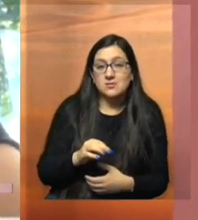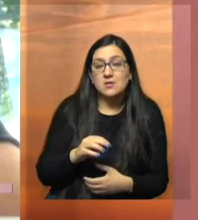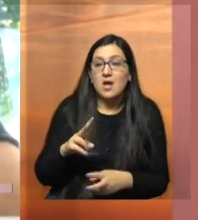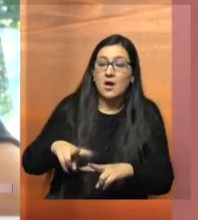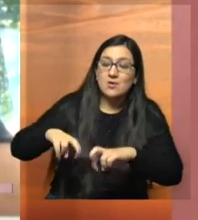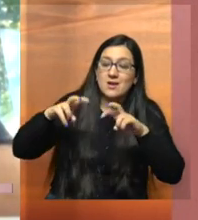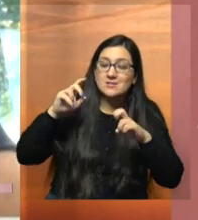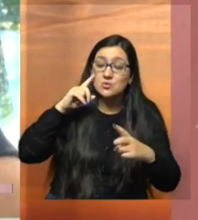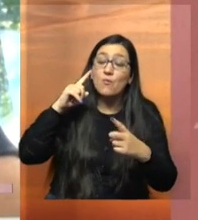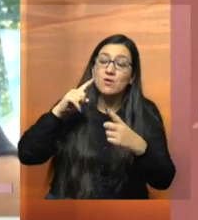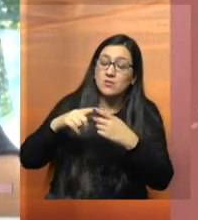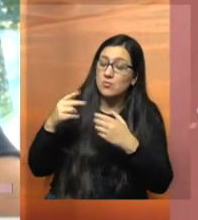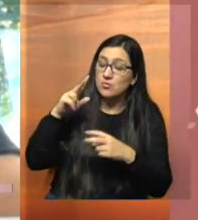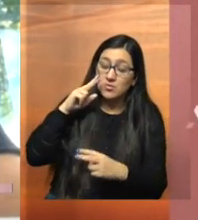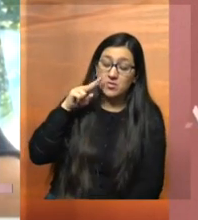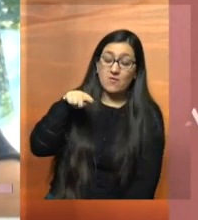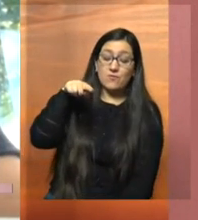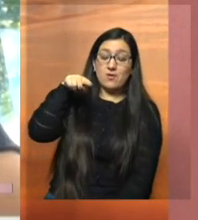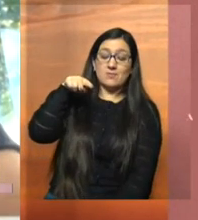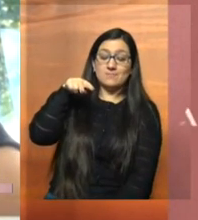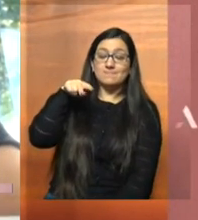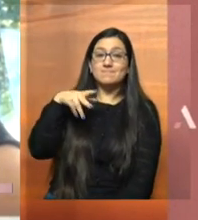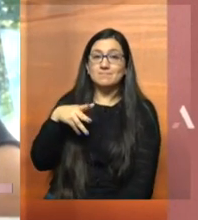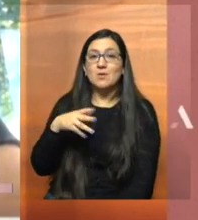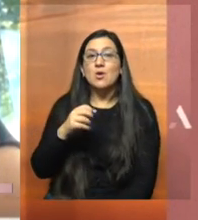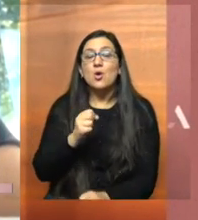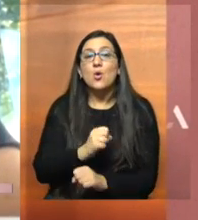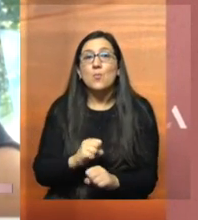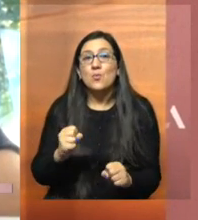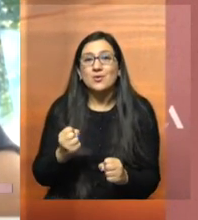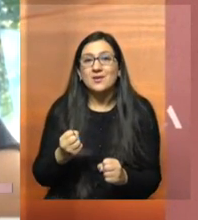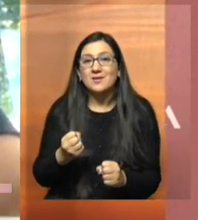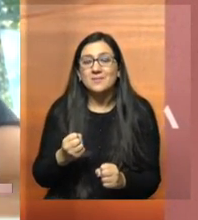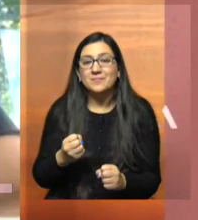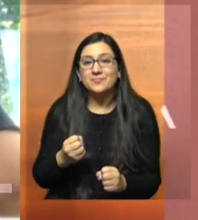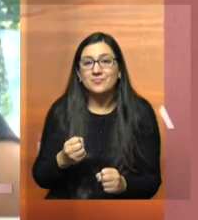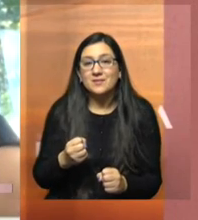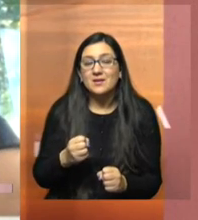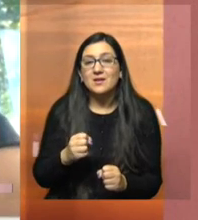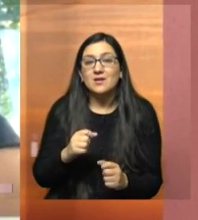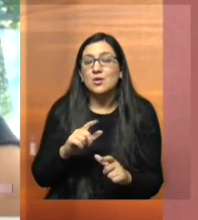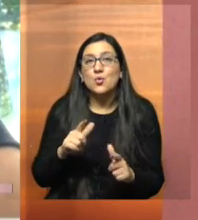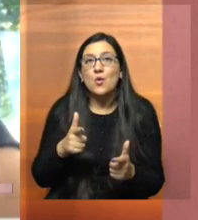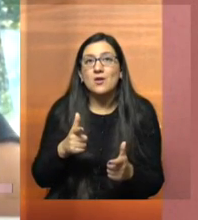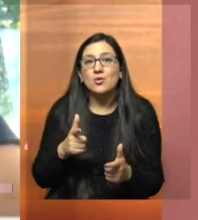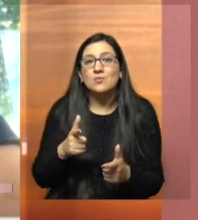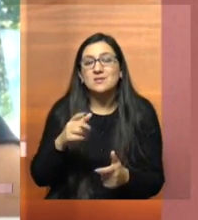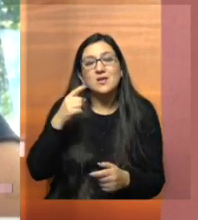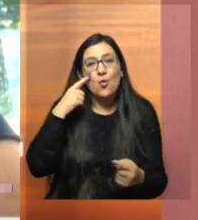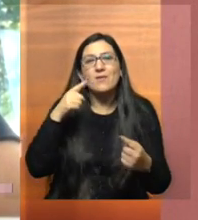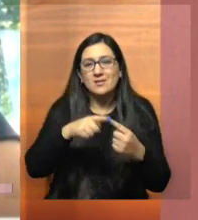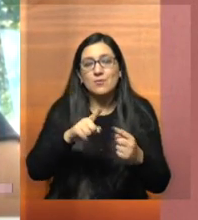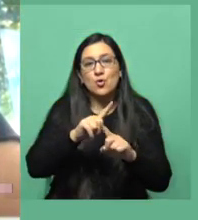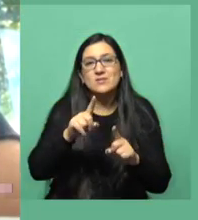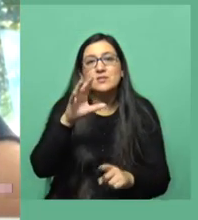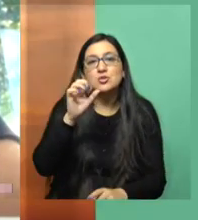análisis, porque pues venía descargado de cualquier tipo de prejuicio o de predisposición respecto a lo que pudiera estar